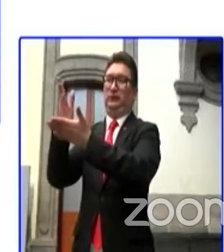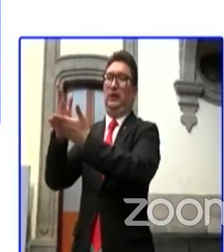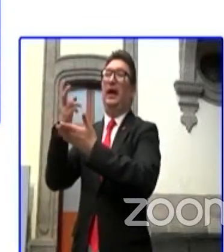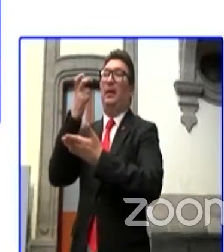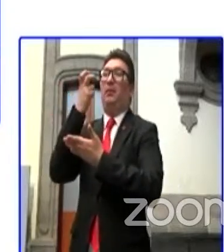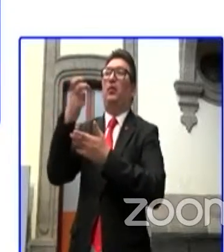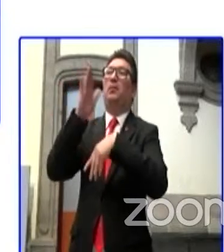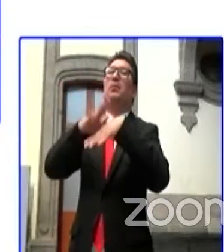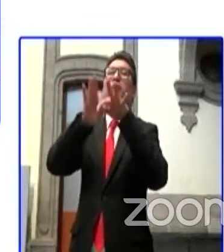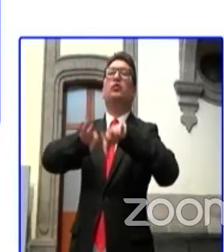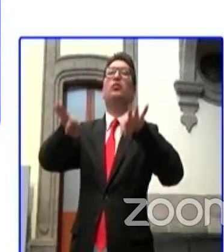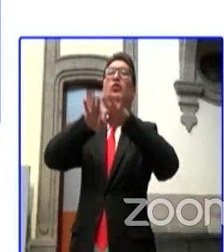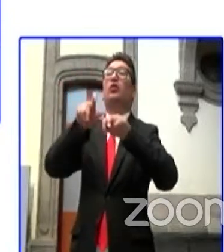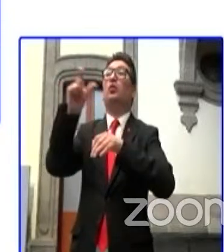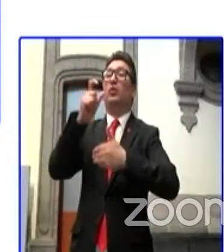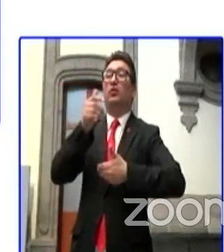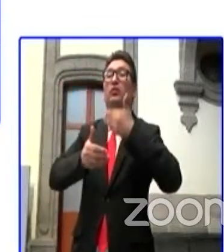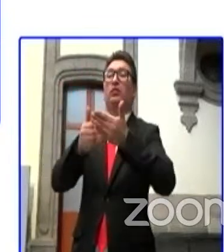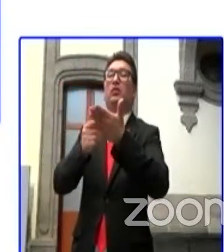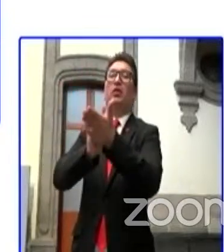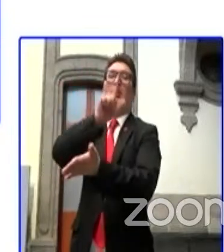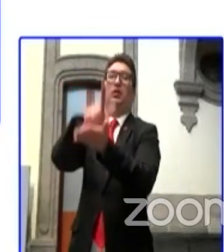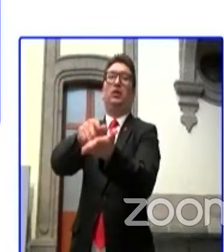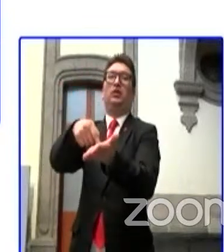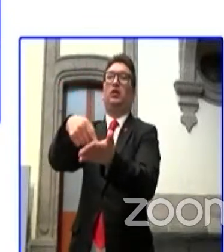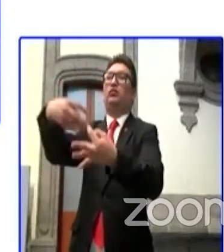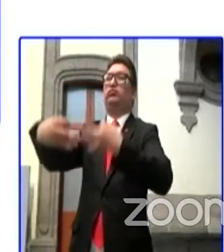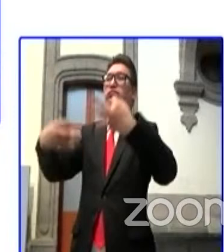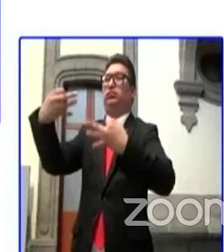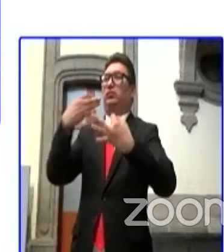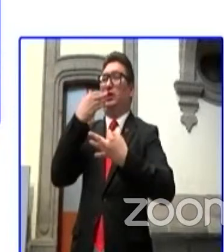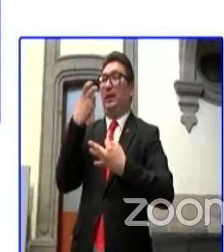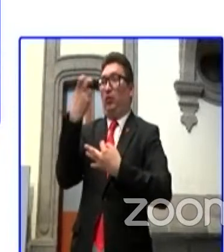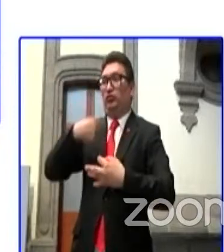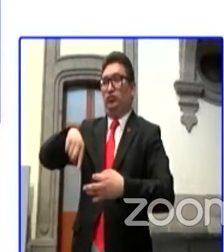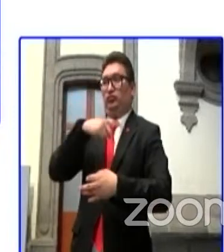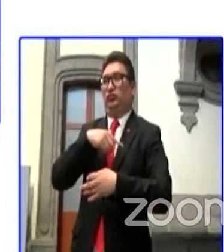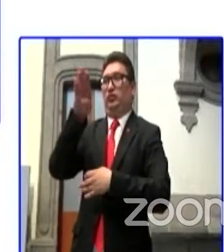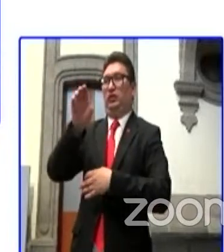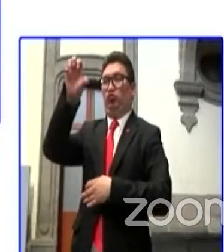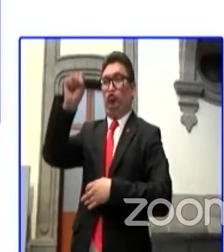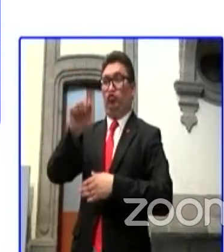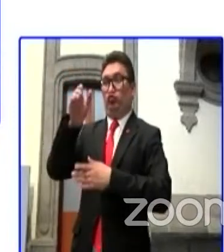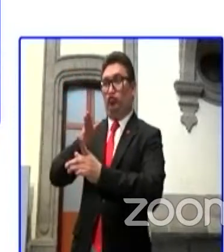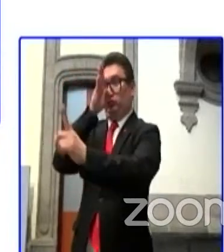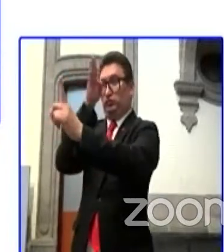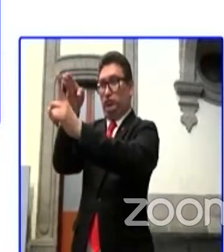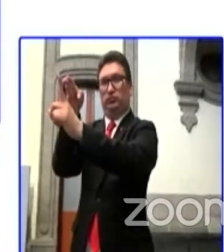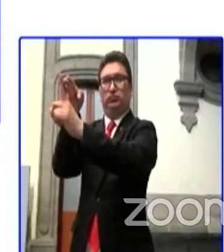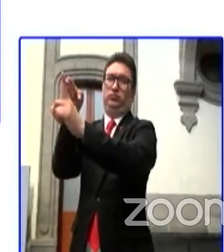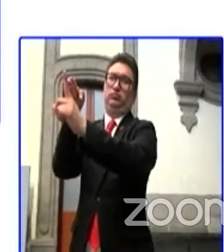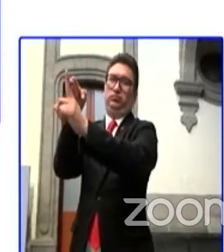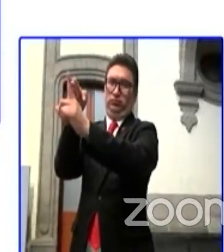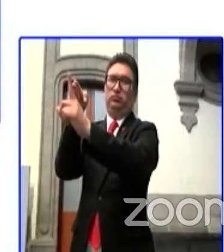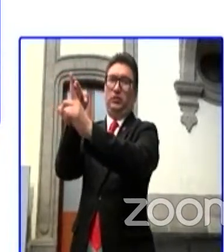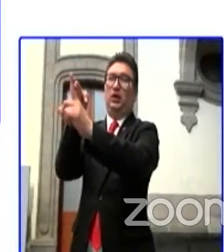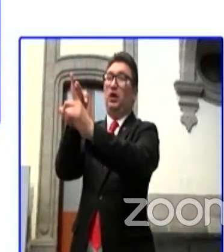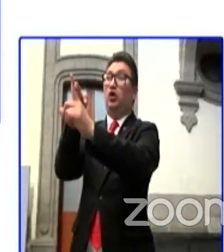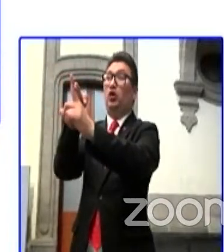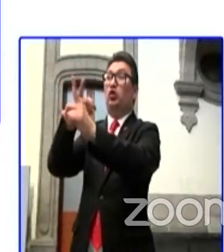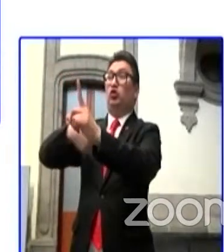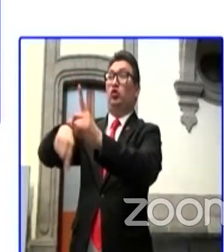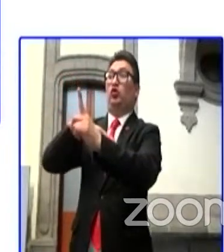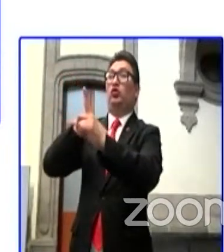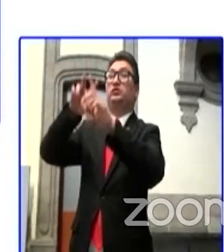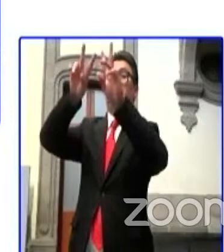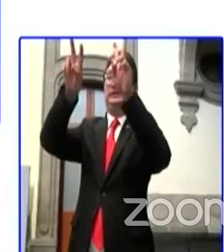a los procesos legales. Creo que en ese camino vamos y desde luego para ello no dejamos de usar precisamente la